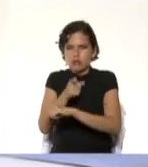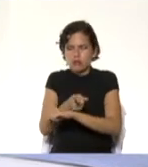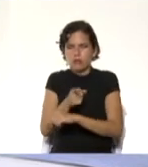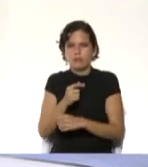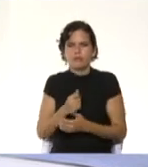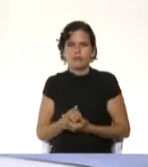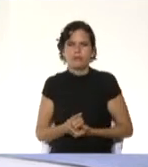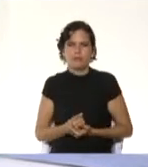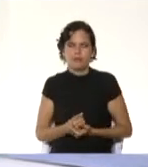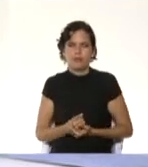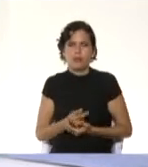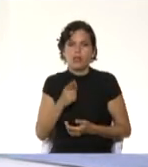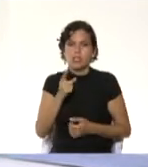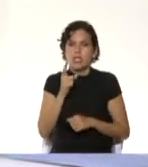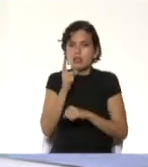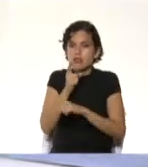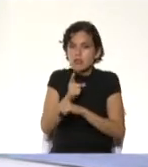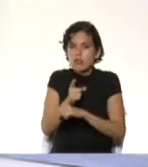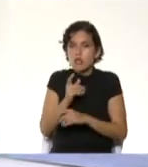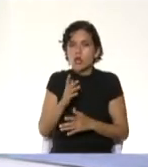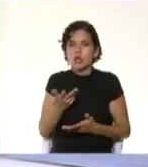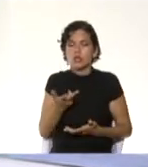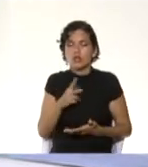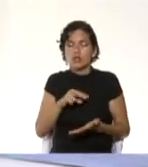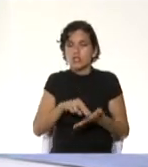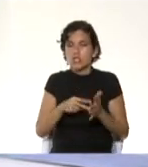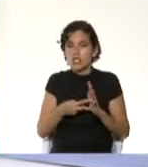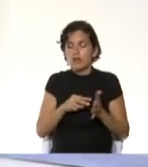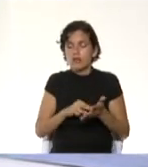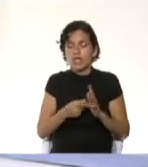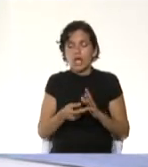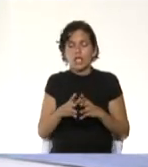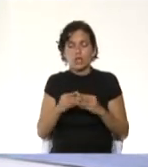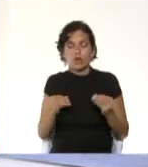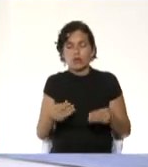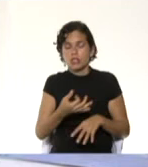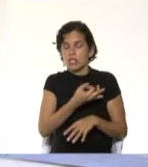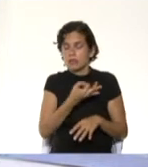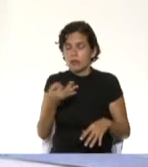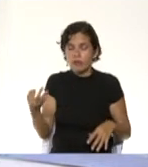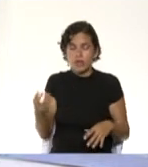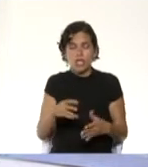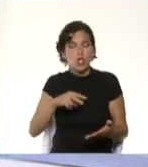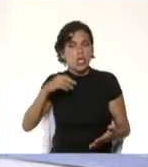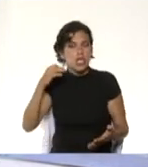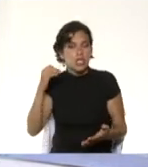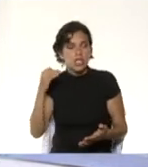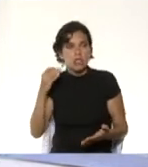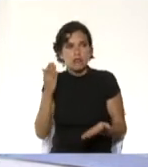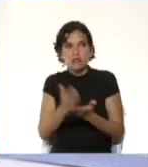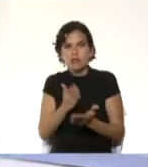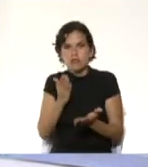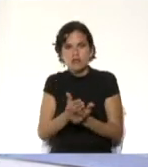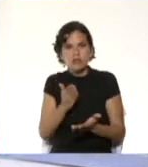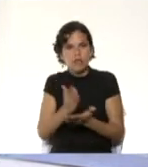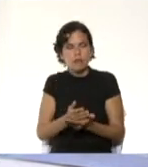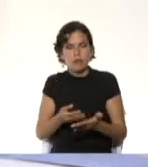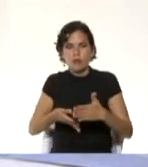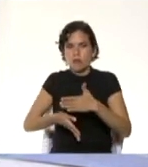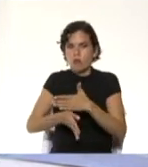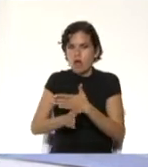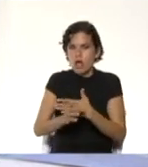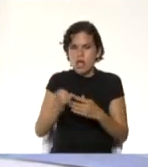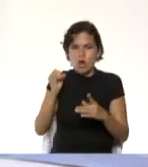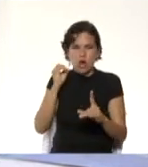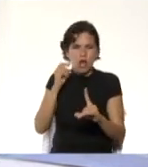buena toma de decisiones no significa que siempre vamos a ser exitosos, que siempre vamos a ir hacia adelante cumpliendo nuestras